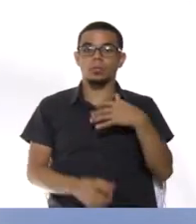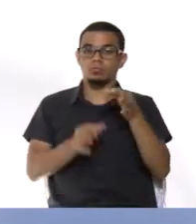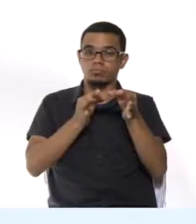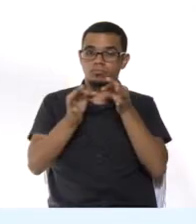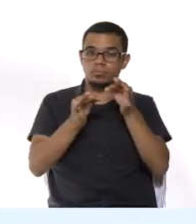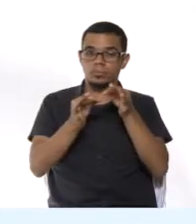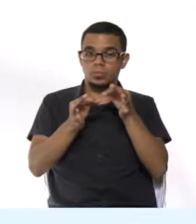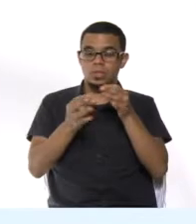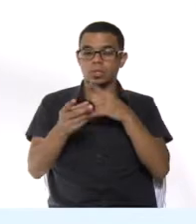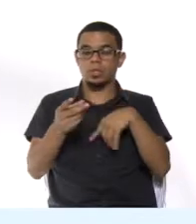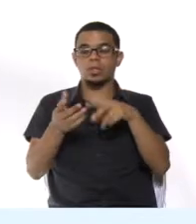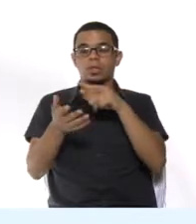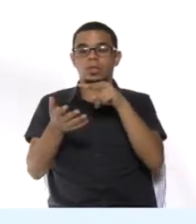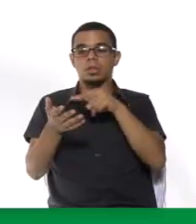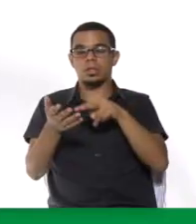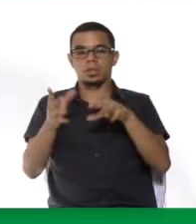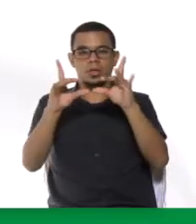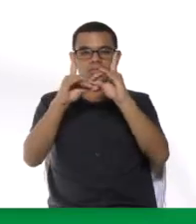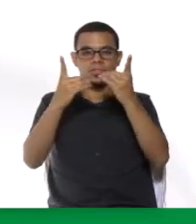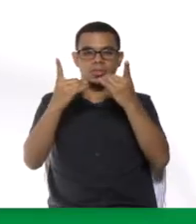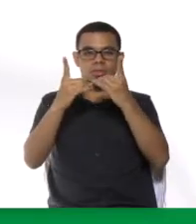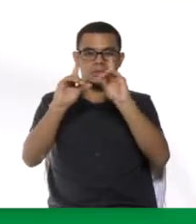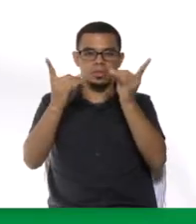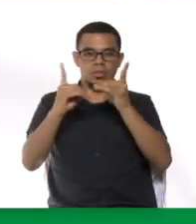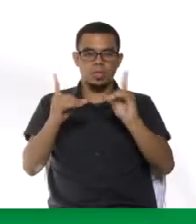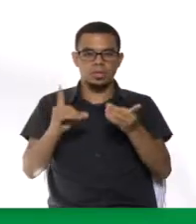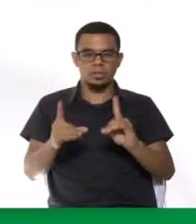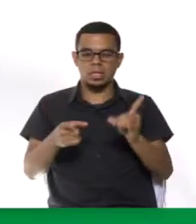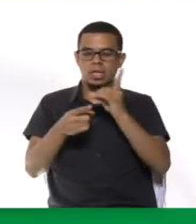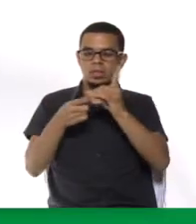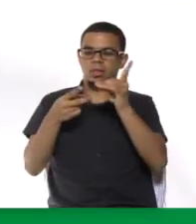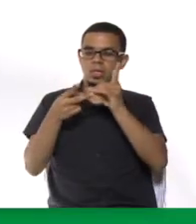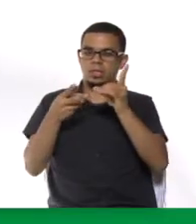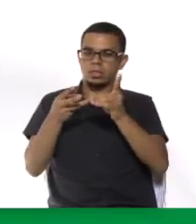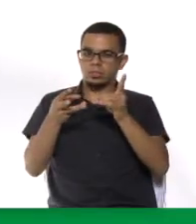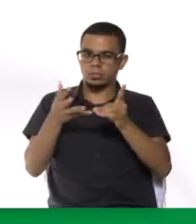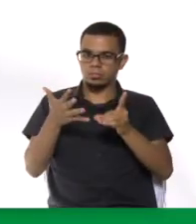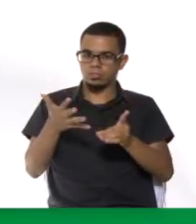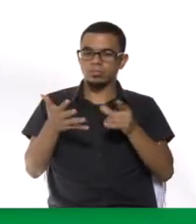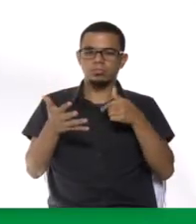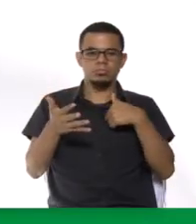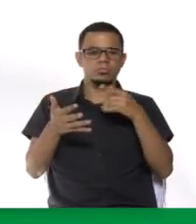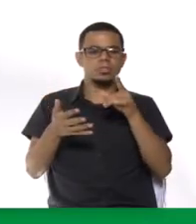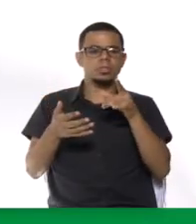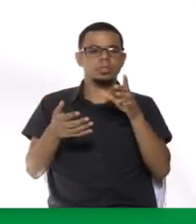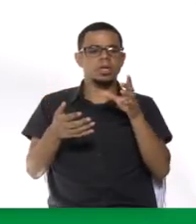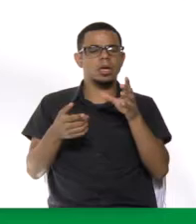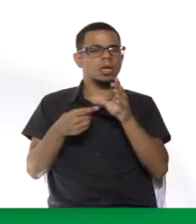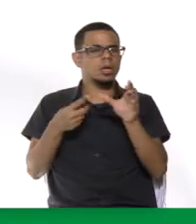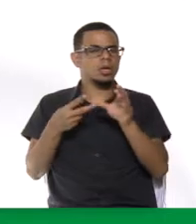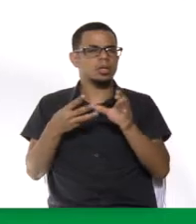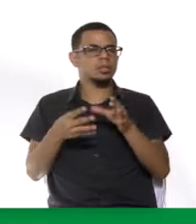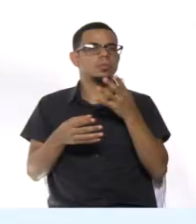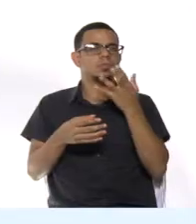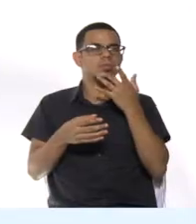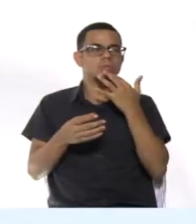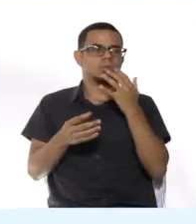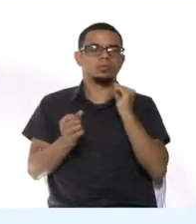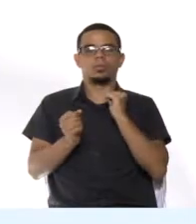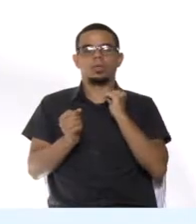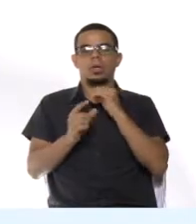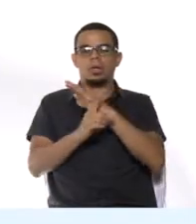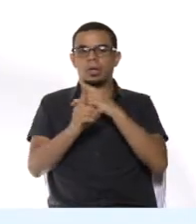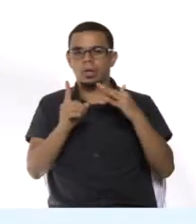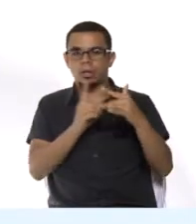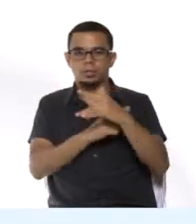cuando hablamos del texto descriptivo, como la palabra lo indica, es aquel que describe ciertas cualidades, puede ser el ambiente o